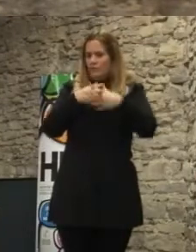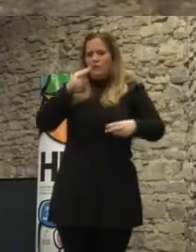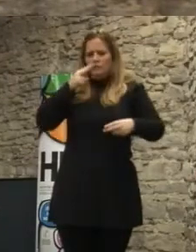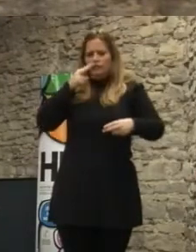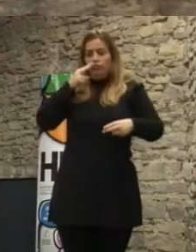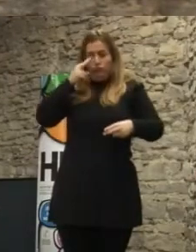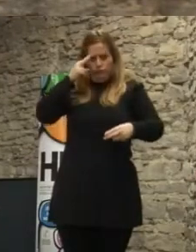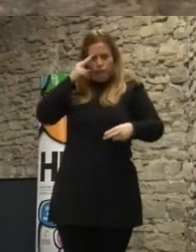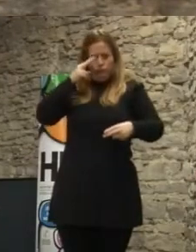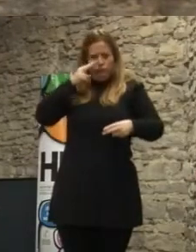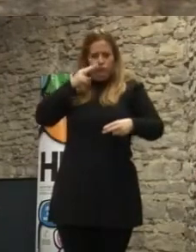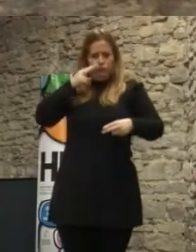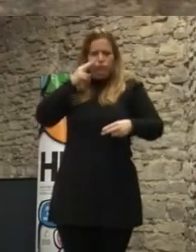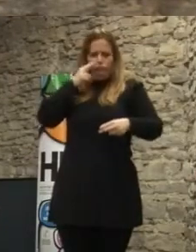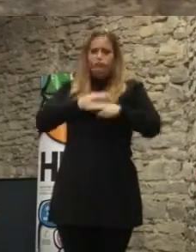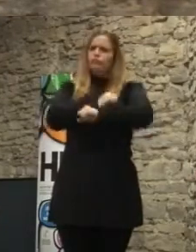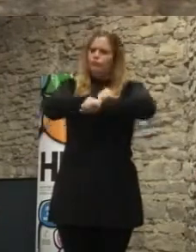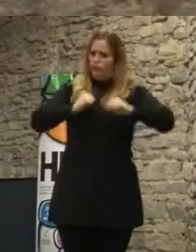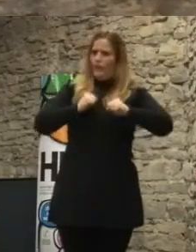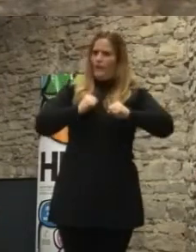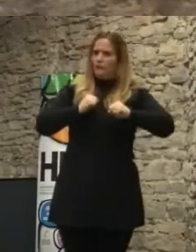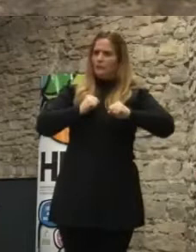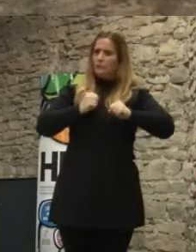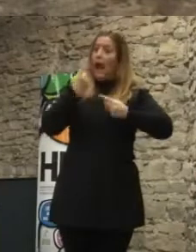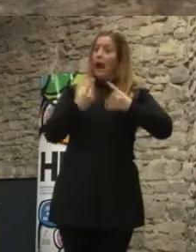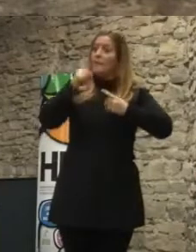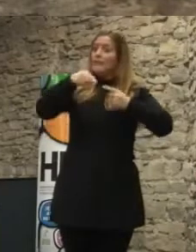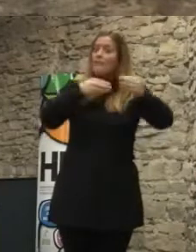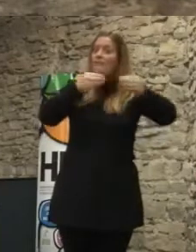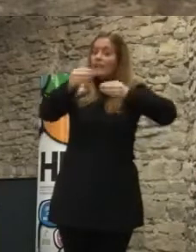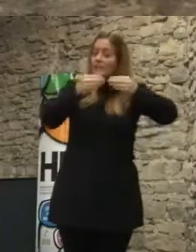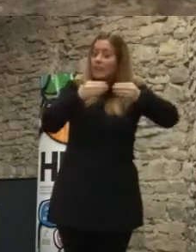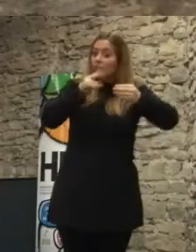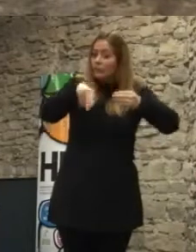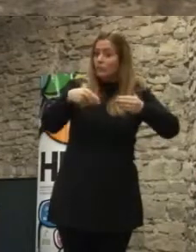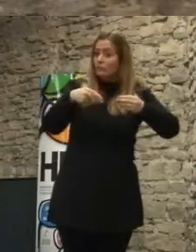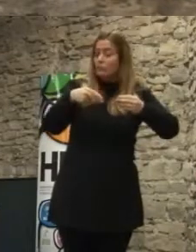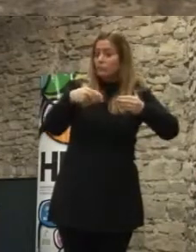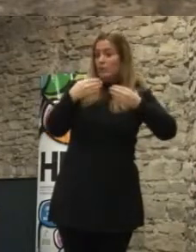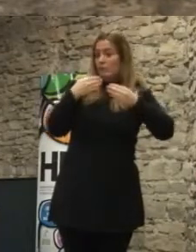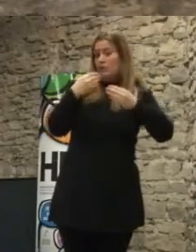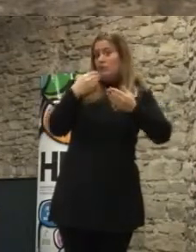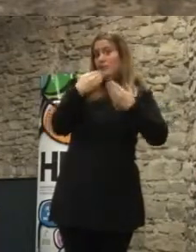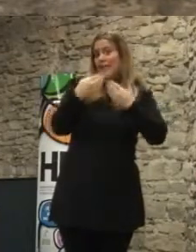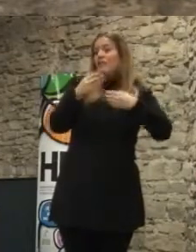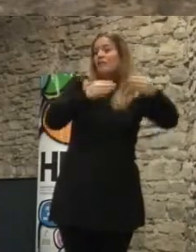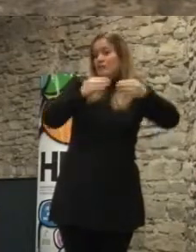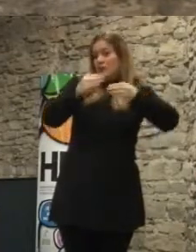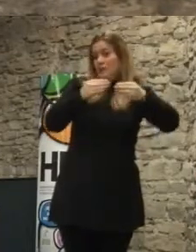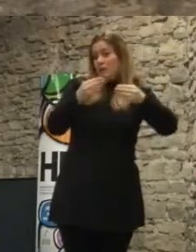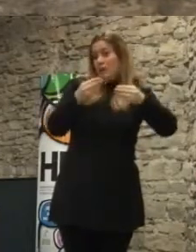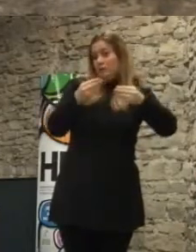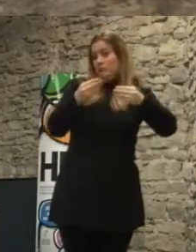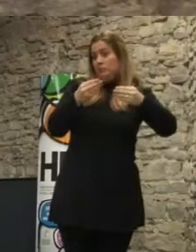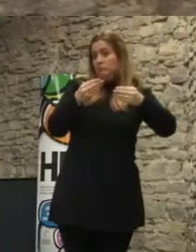más flexibles, ¿no? Es decir, que muchas veces la flexibilidad es lo que permite que el edificio no se derrumbe, ¿no? Que tenga